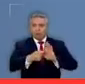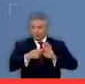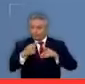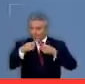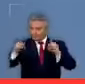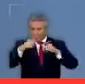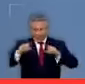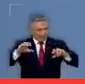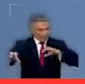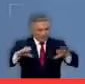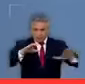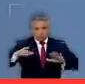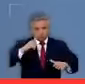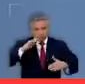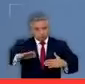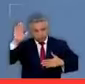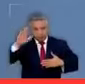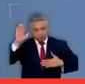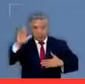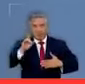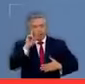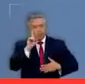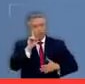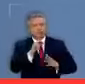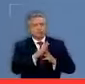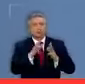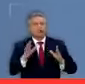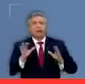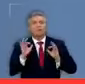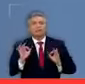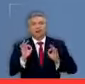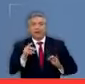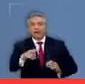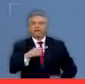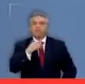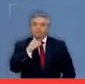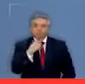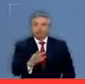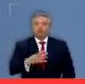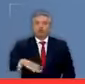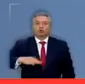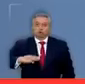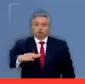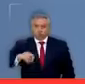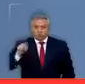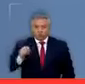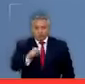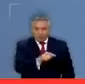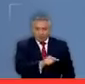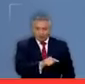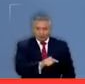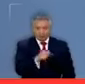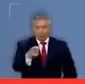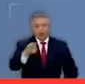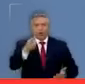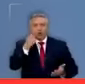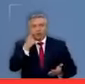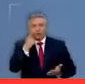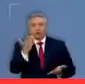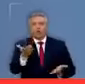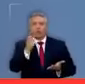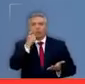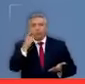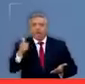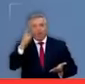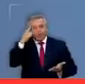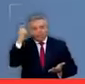distintos sectores, pero muy especialmente la voz de nuestros ciudadanos y conocer cuáles son sus ideas